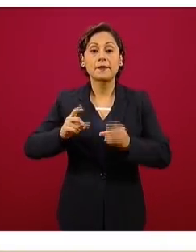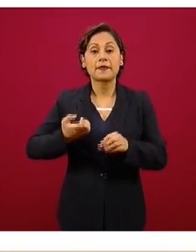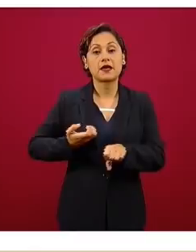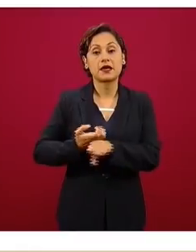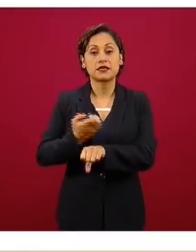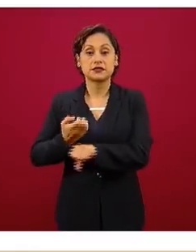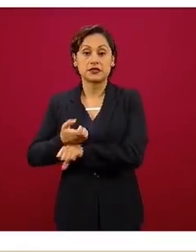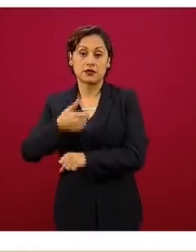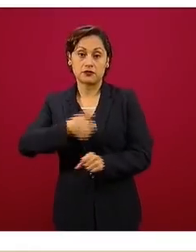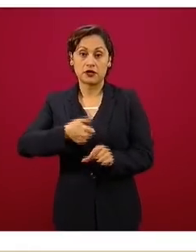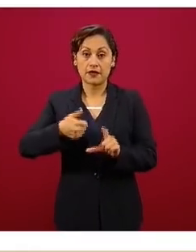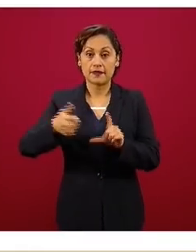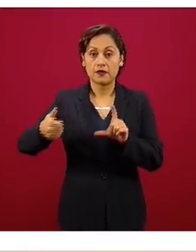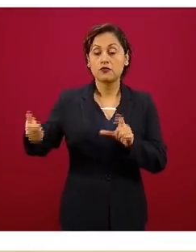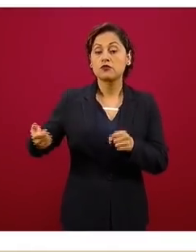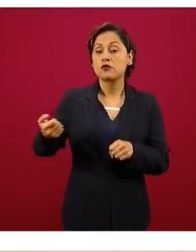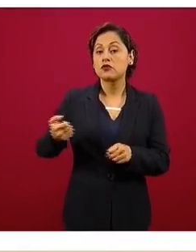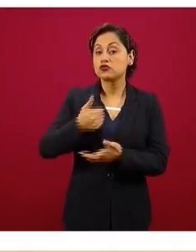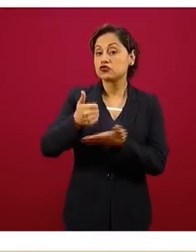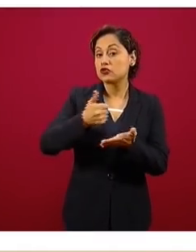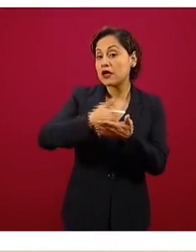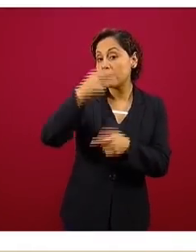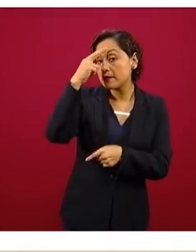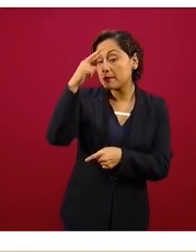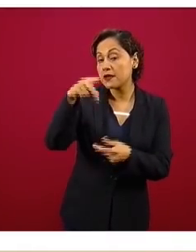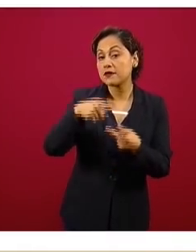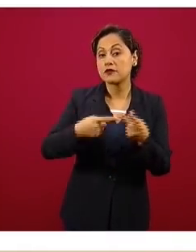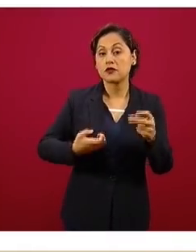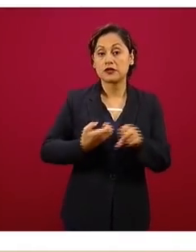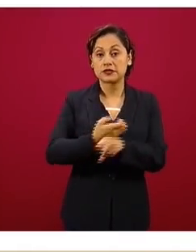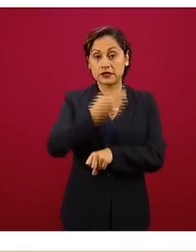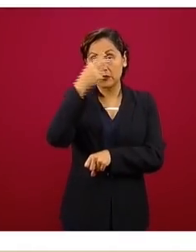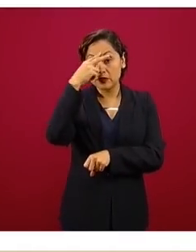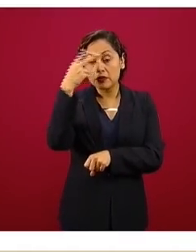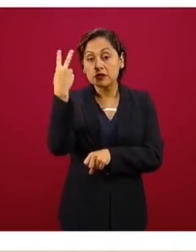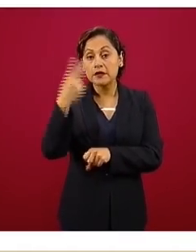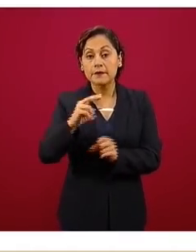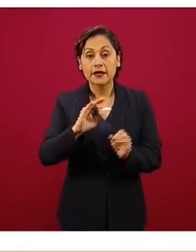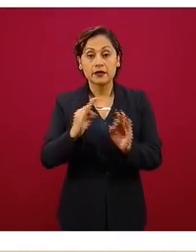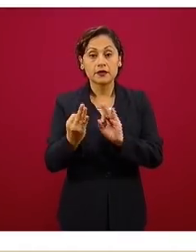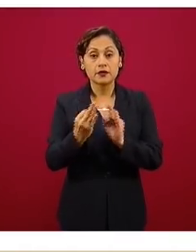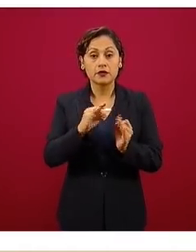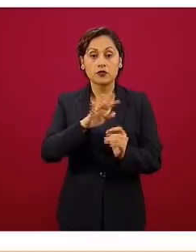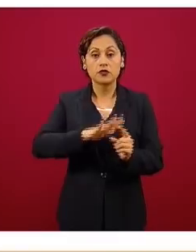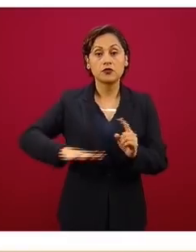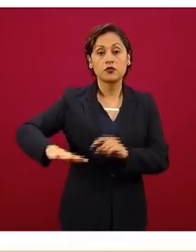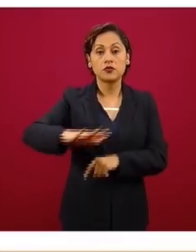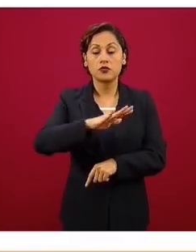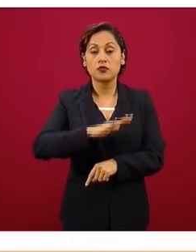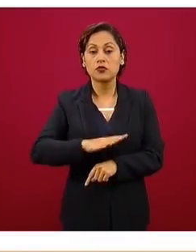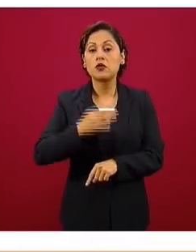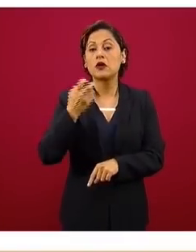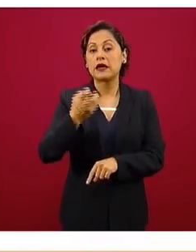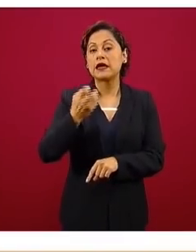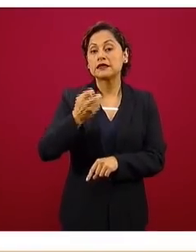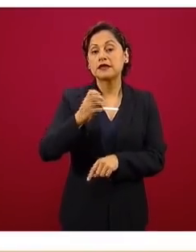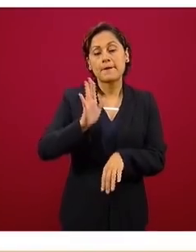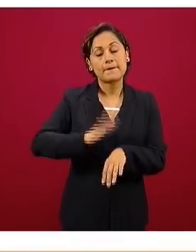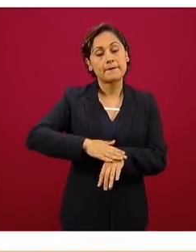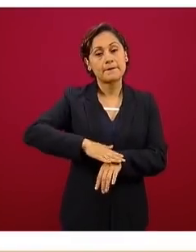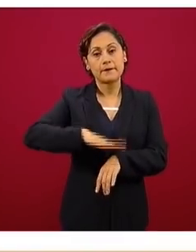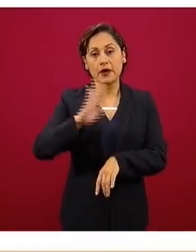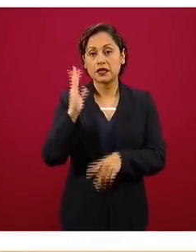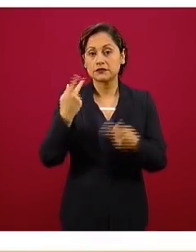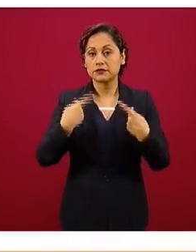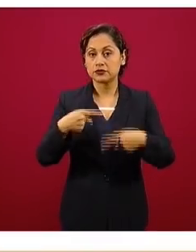donde la Ciudad de México, el Estado de México, la zona conurbada del Valle de México, es también la zona con la mayor actividad de